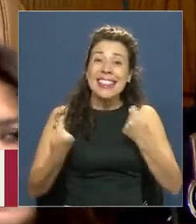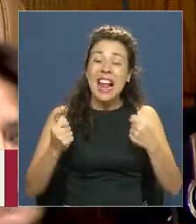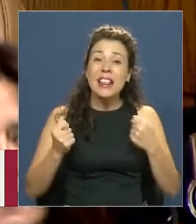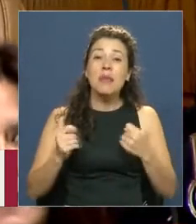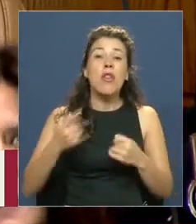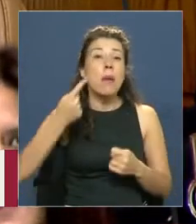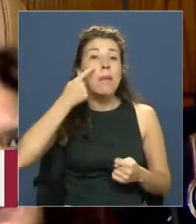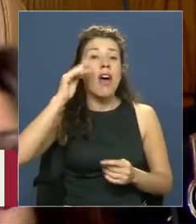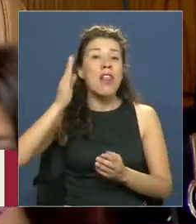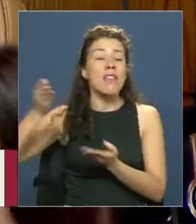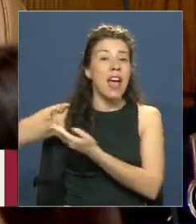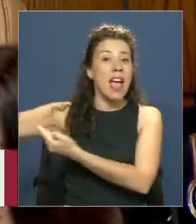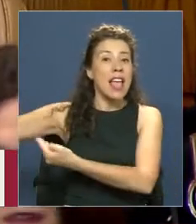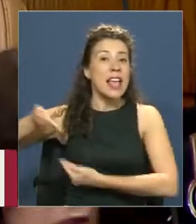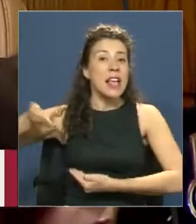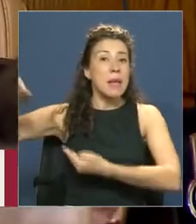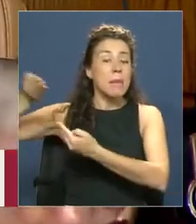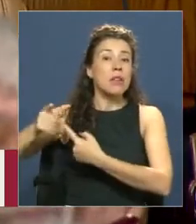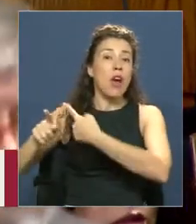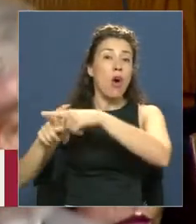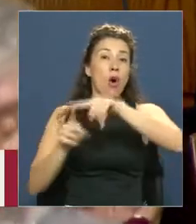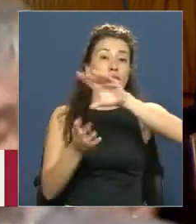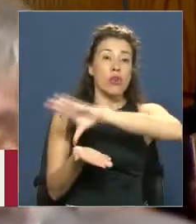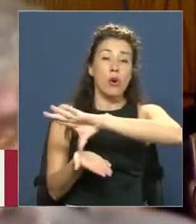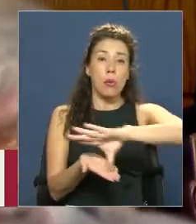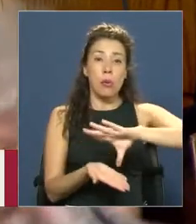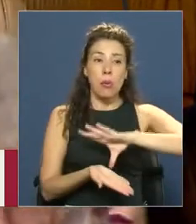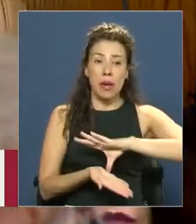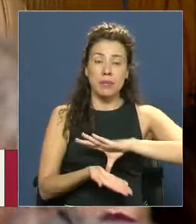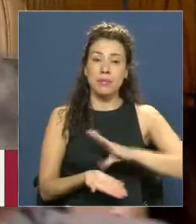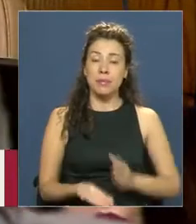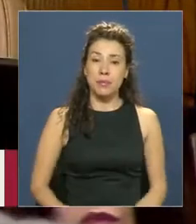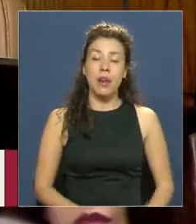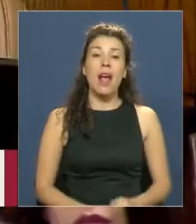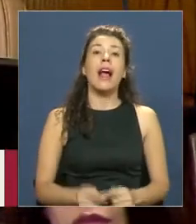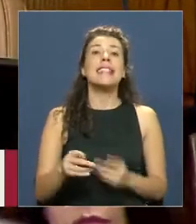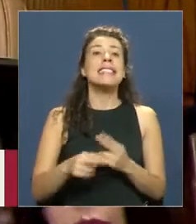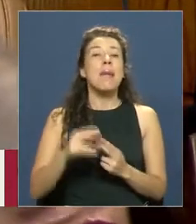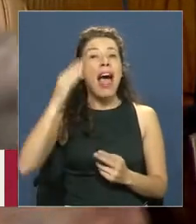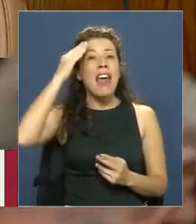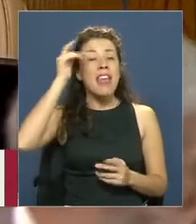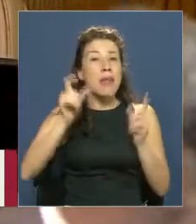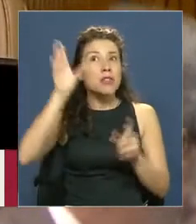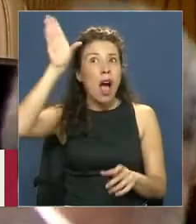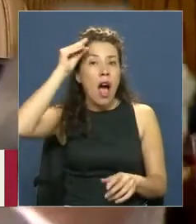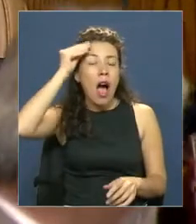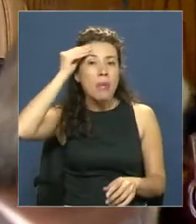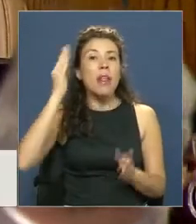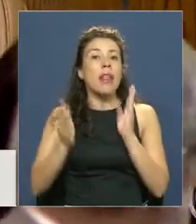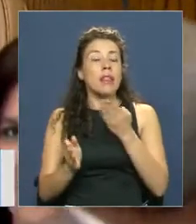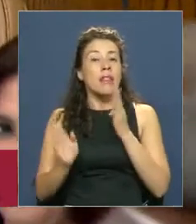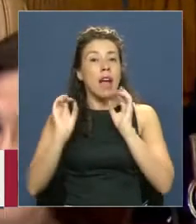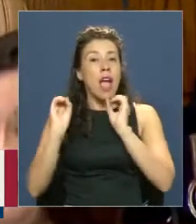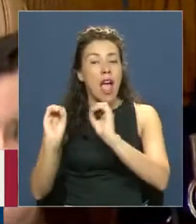tienen que importarse desde fuera del país. Así que el día de la concientización y la educación es muy importante